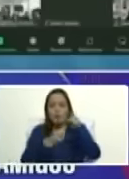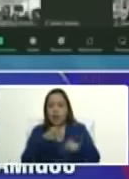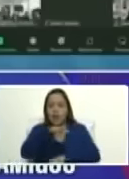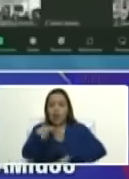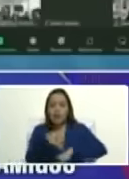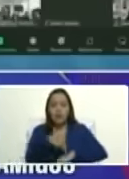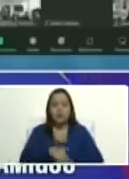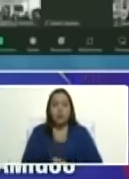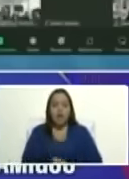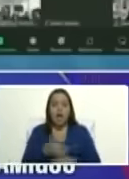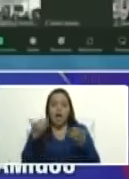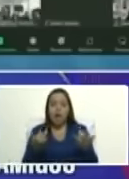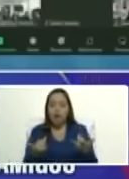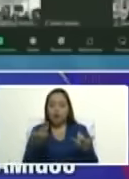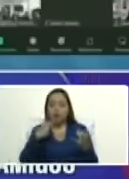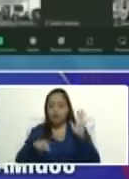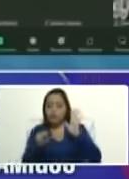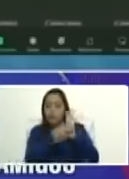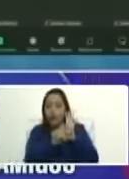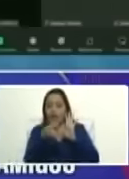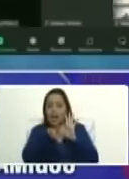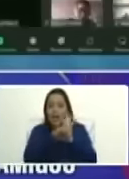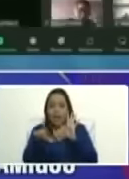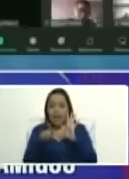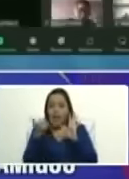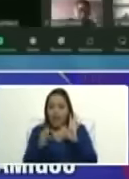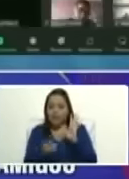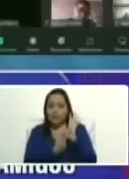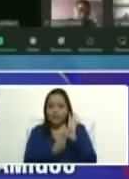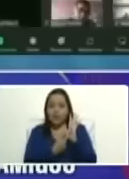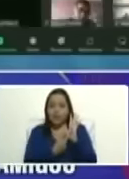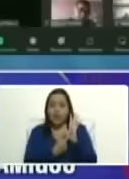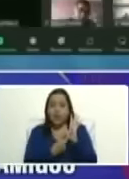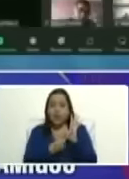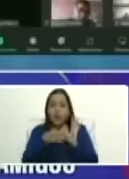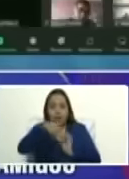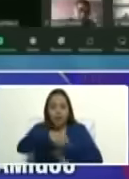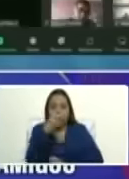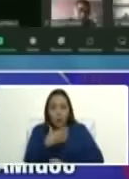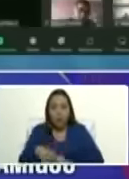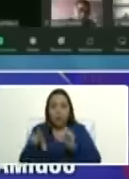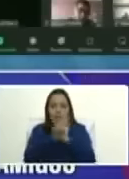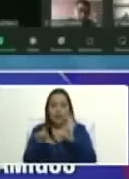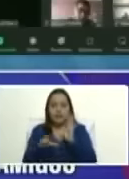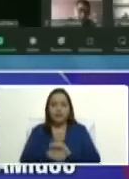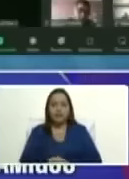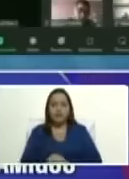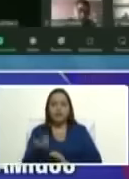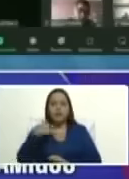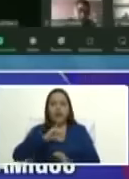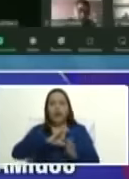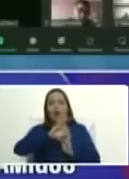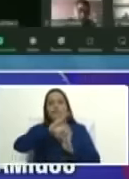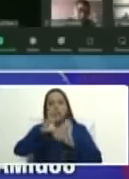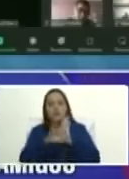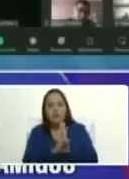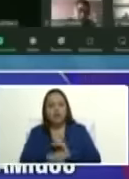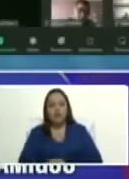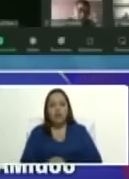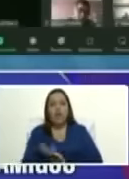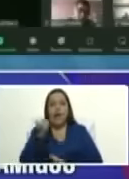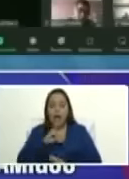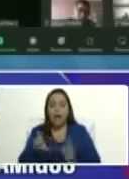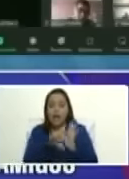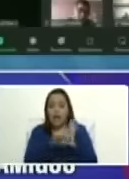Estamos en nuestra ley, estamos en una buena ley, estamos en la constitucionalidad, estamos en la